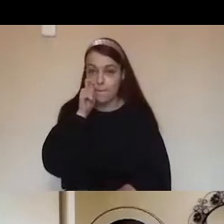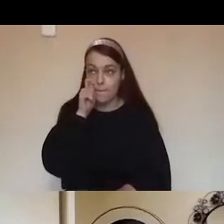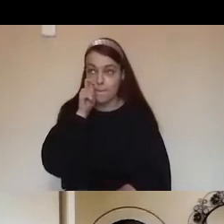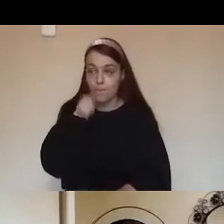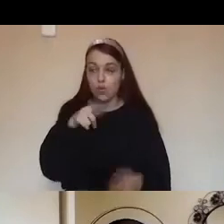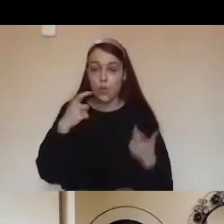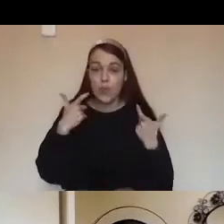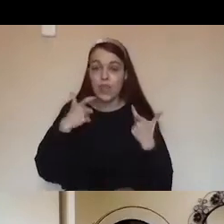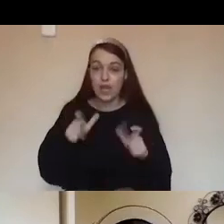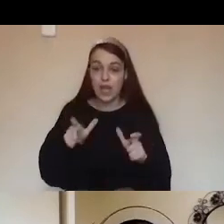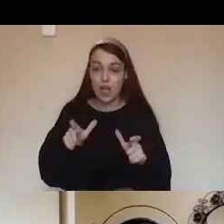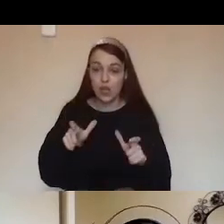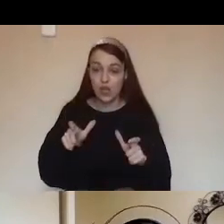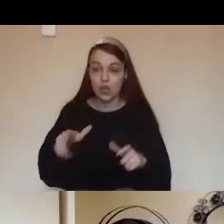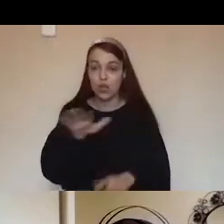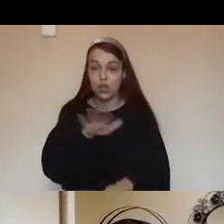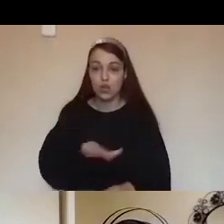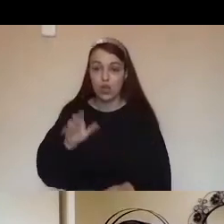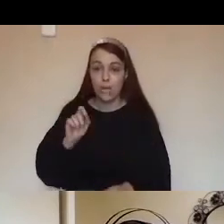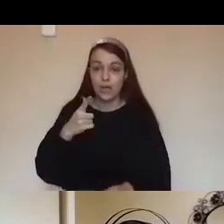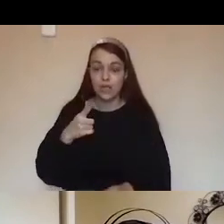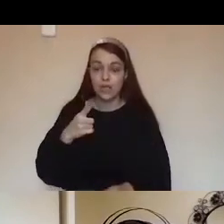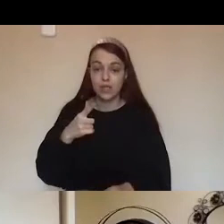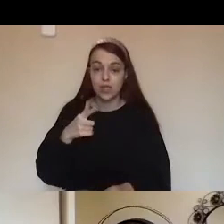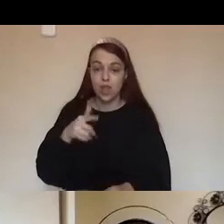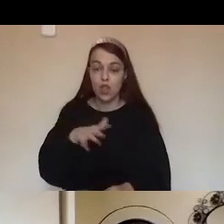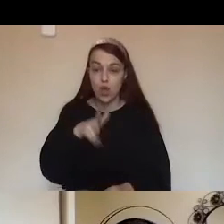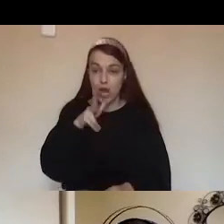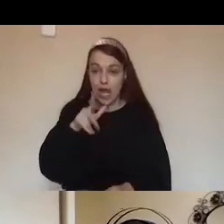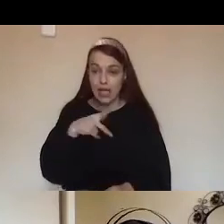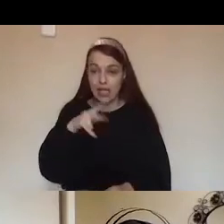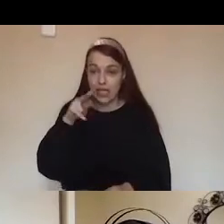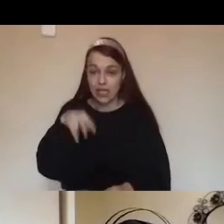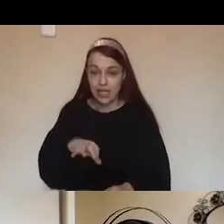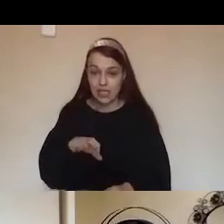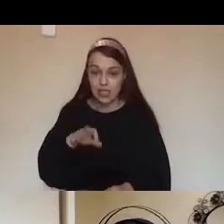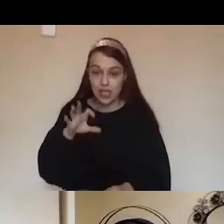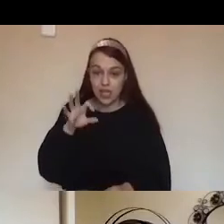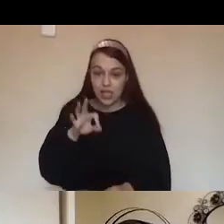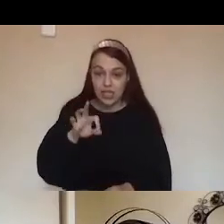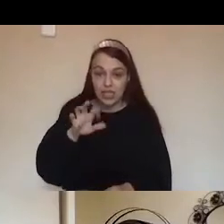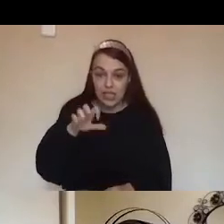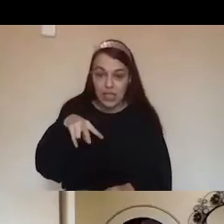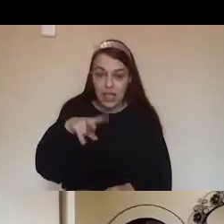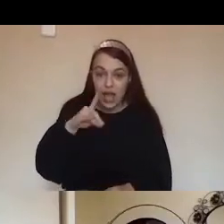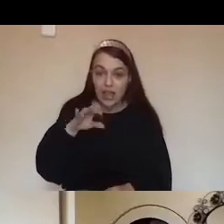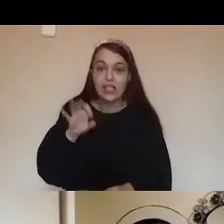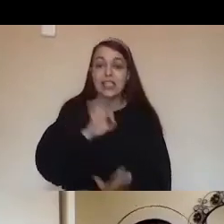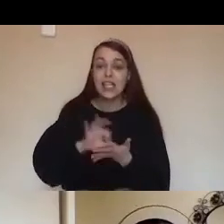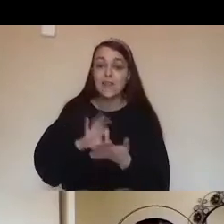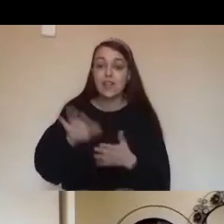delegación más regional, que es Cernatur O'Higgins, CENADIS, que es el Servicio Nacional de Discapacidad,